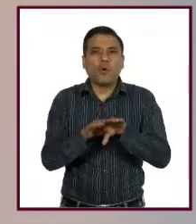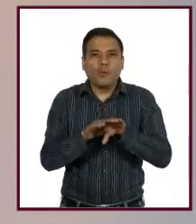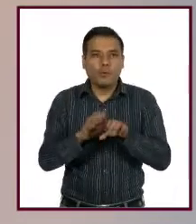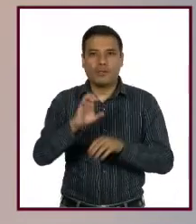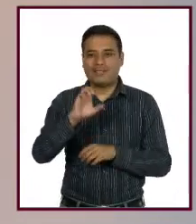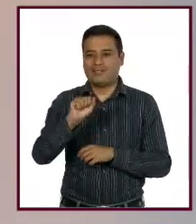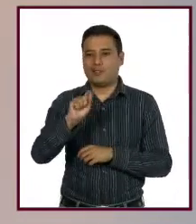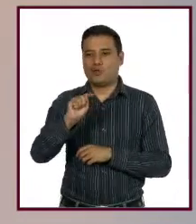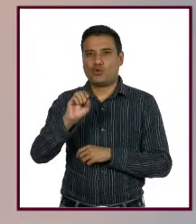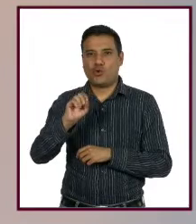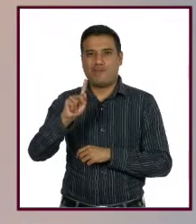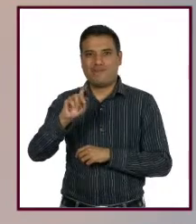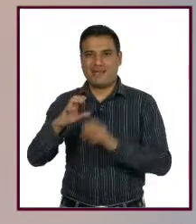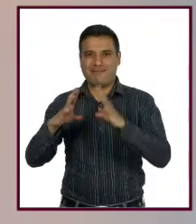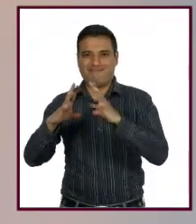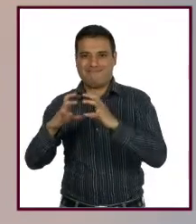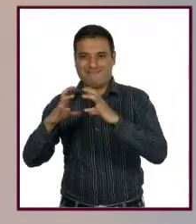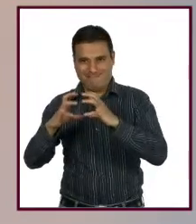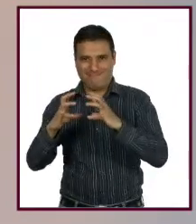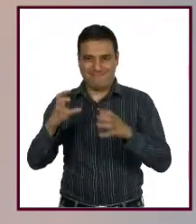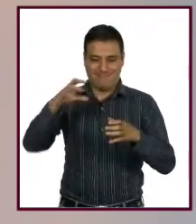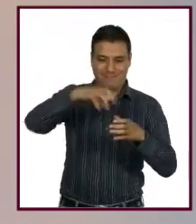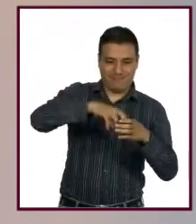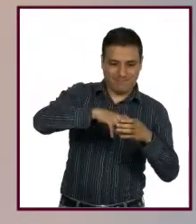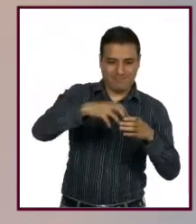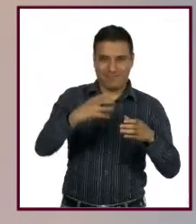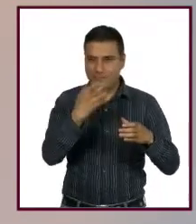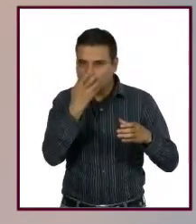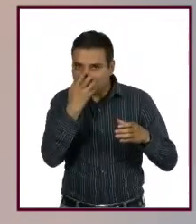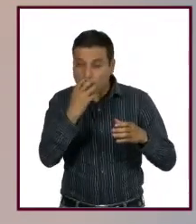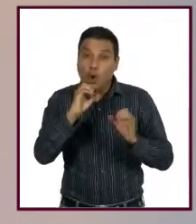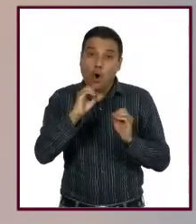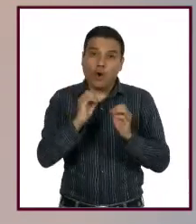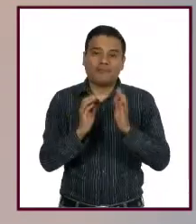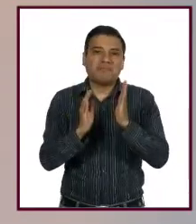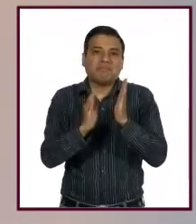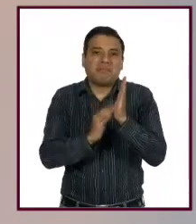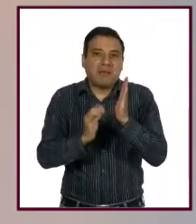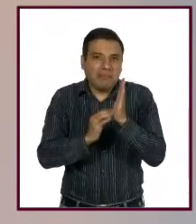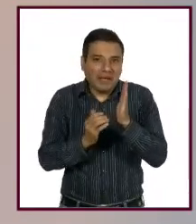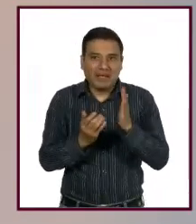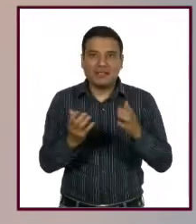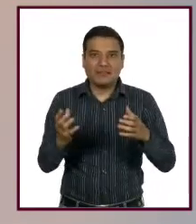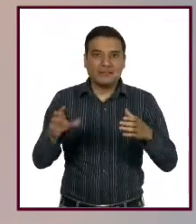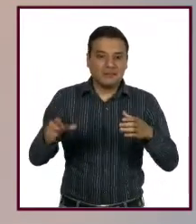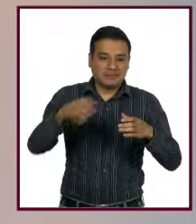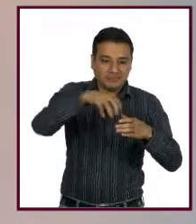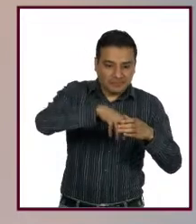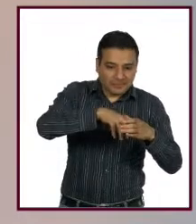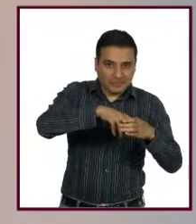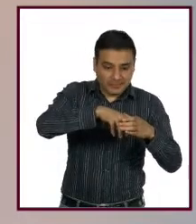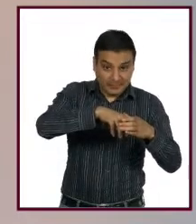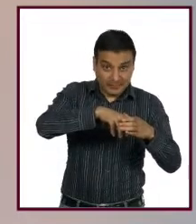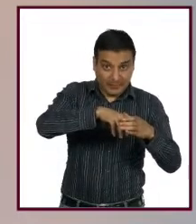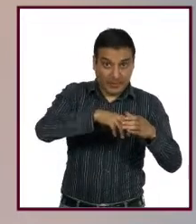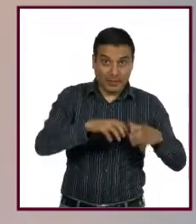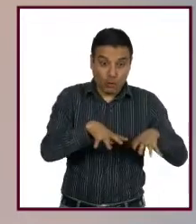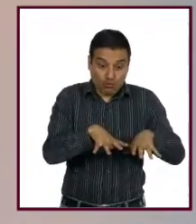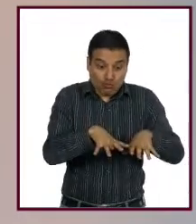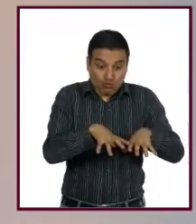de papeles, de algún otro elemento donde se inunde o se